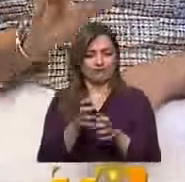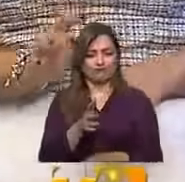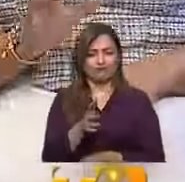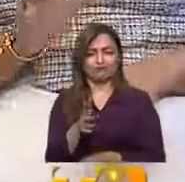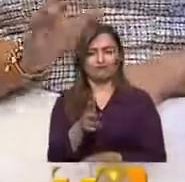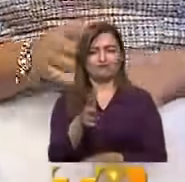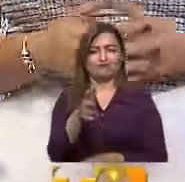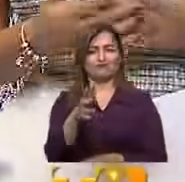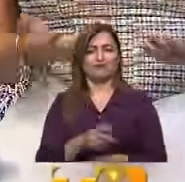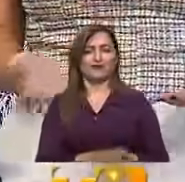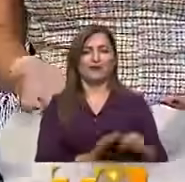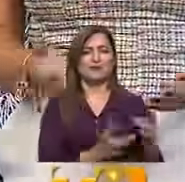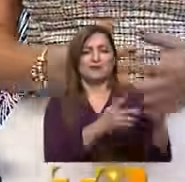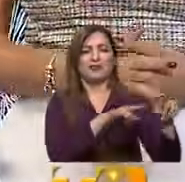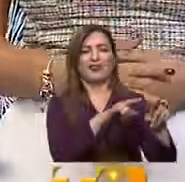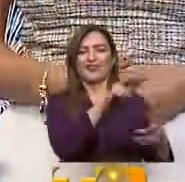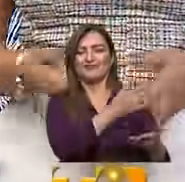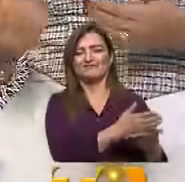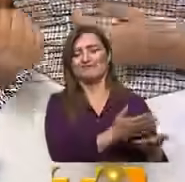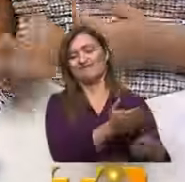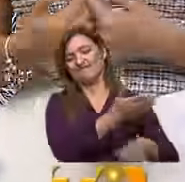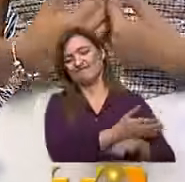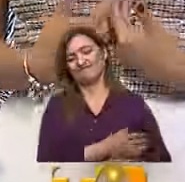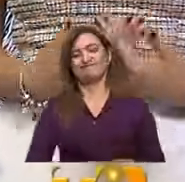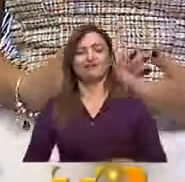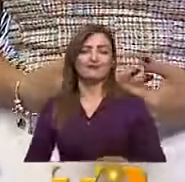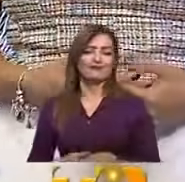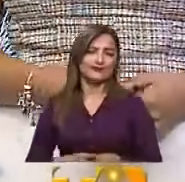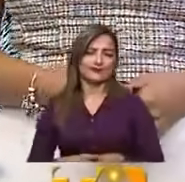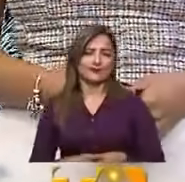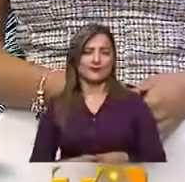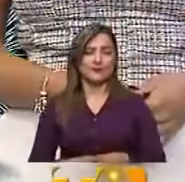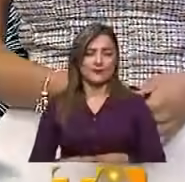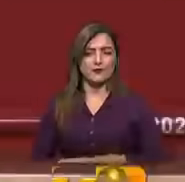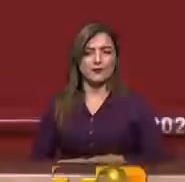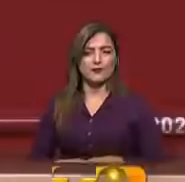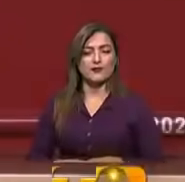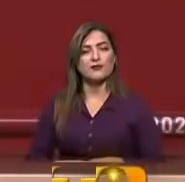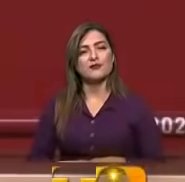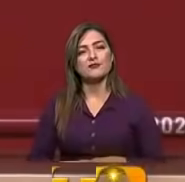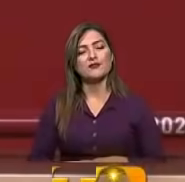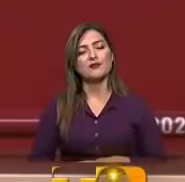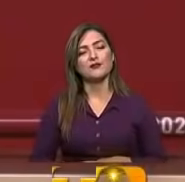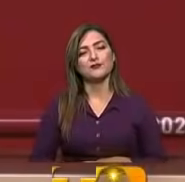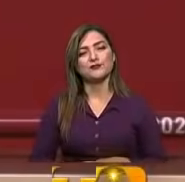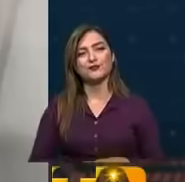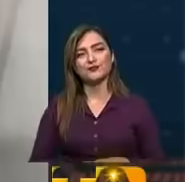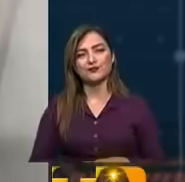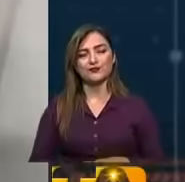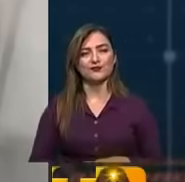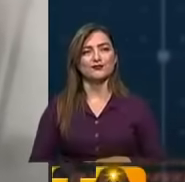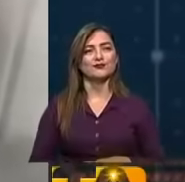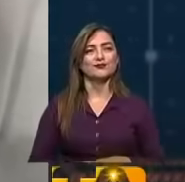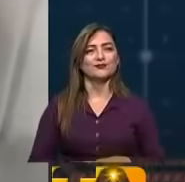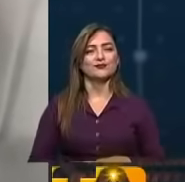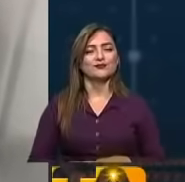los tradicionales festivales de monigotes que se realizaban hasta hace dos años. Yo soy ecuatoriano, sí señor,